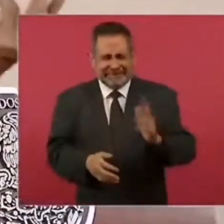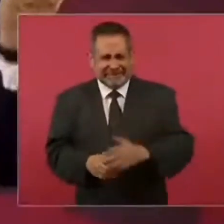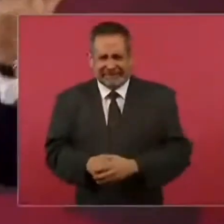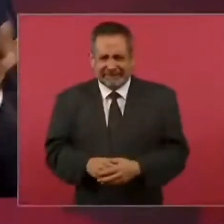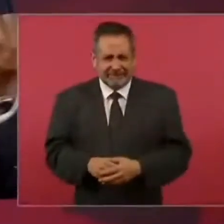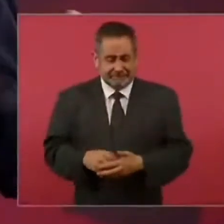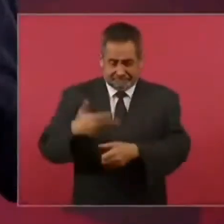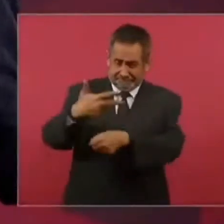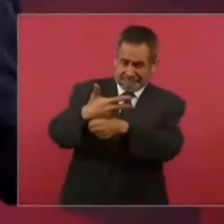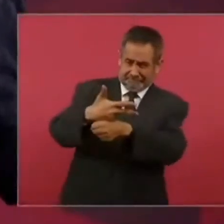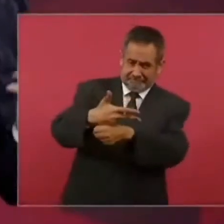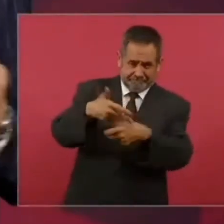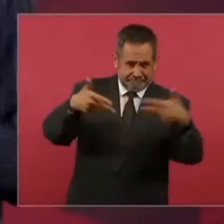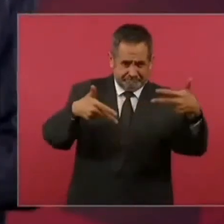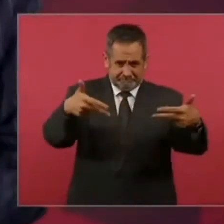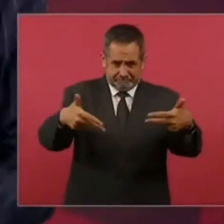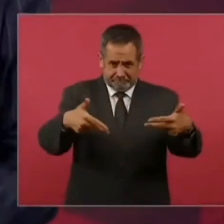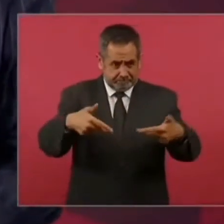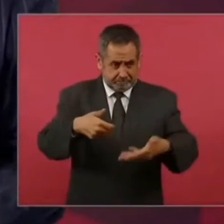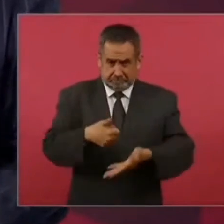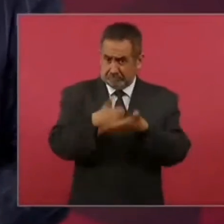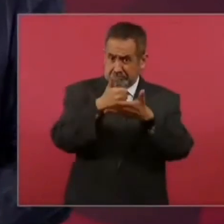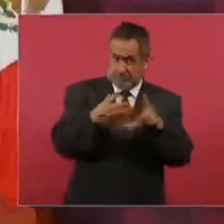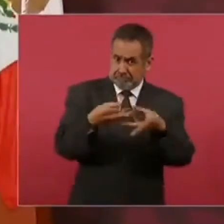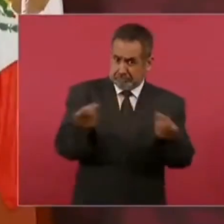como si las cámaras, ¿no?,